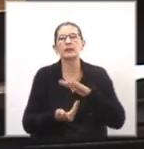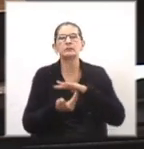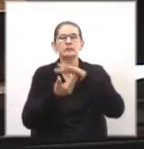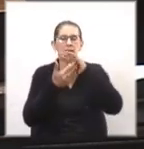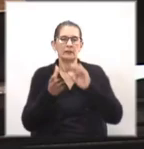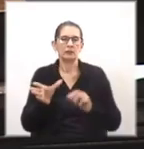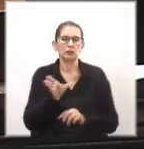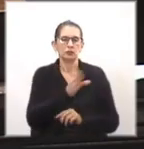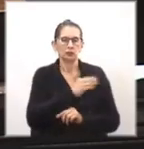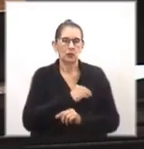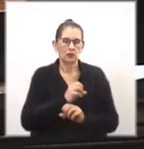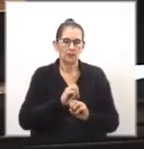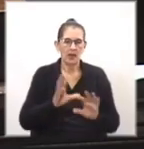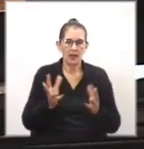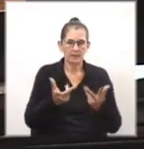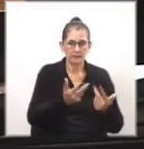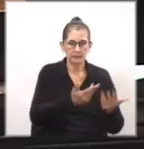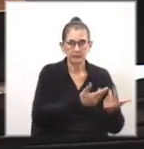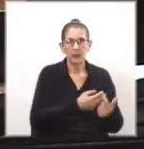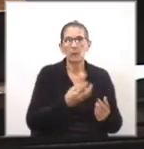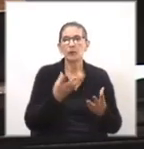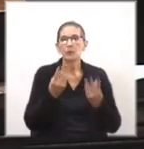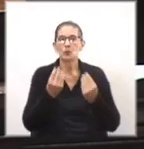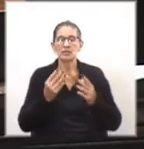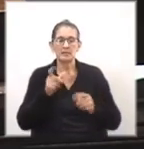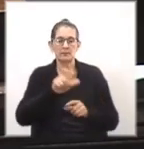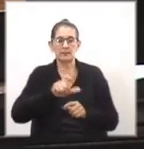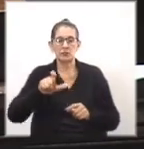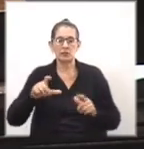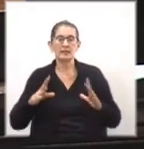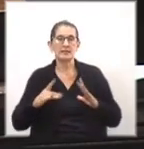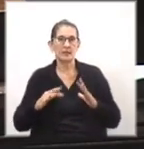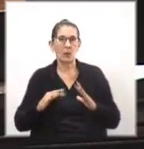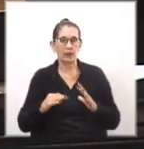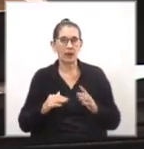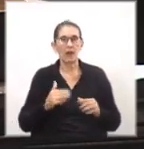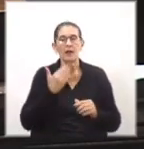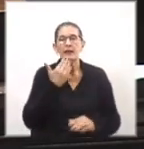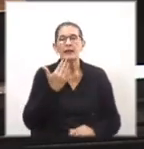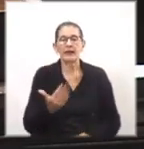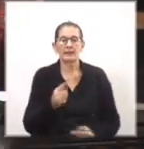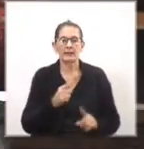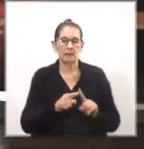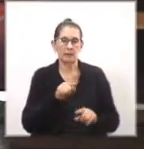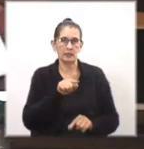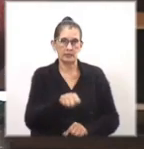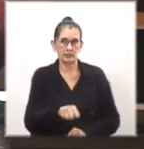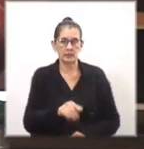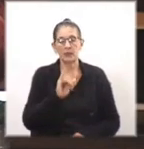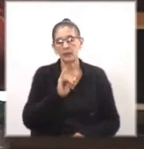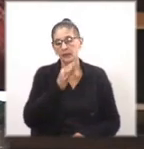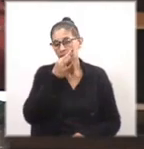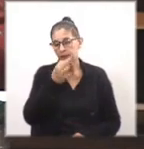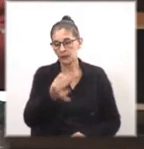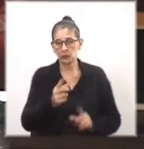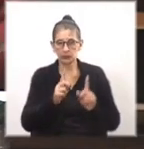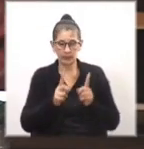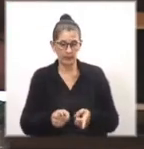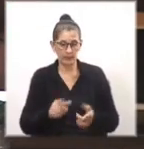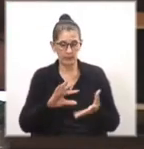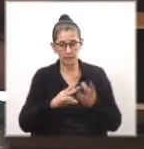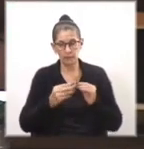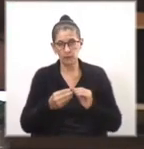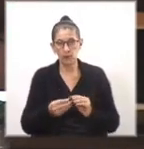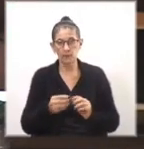males por la cantidad de gente que se había jubilado gracias a ella. Y digo también en